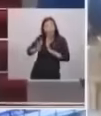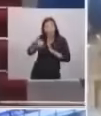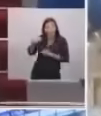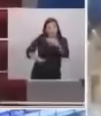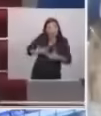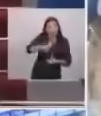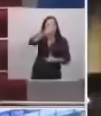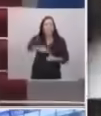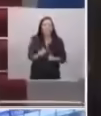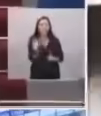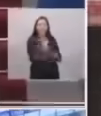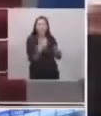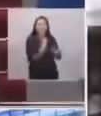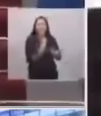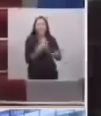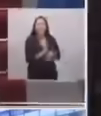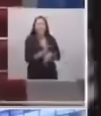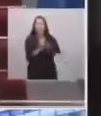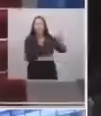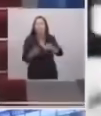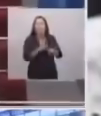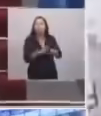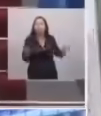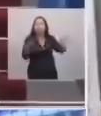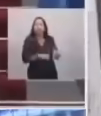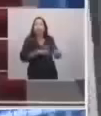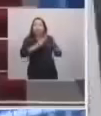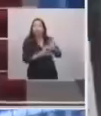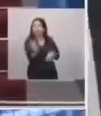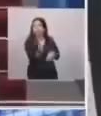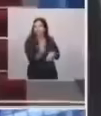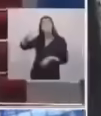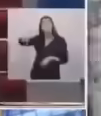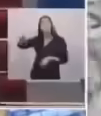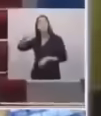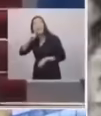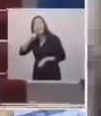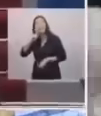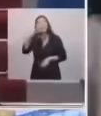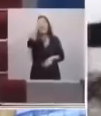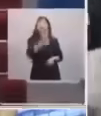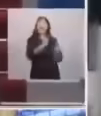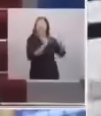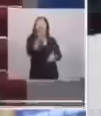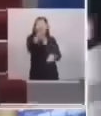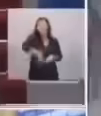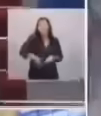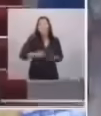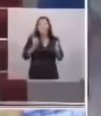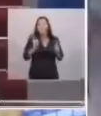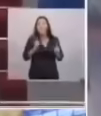el peor momento para para hablar sobre lo que están haciendo porque todavía no tenemos lineamientos igual no nos podemos sorprender tanto porque Miley en el primer discurso nos